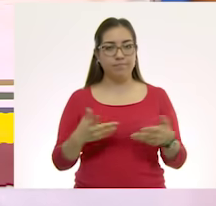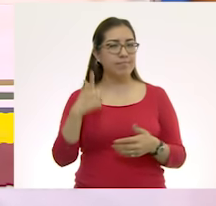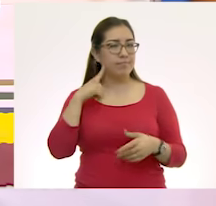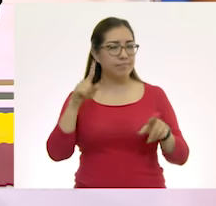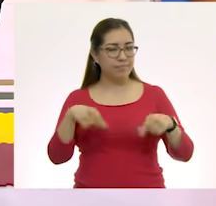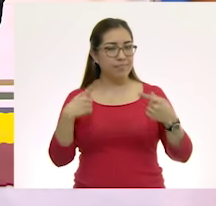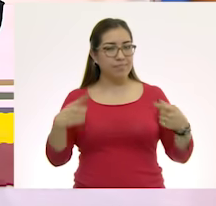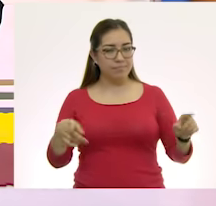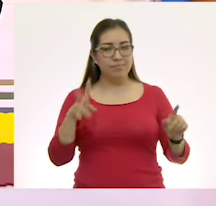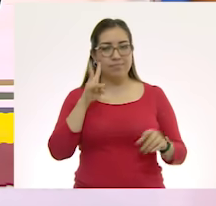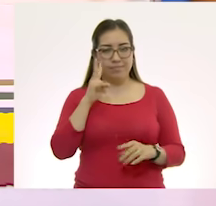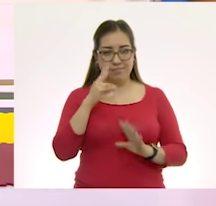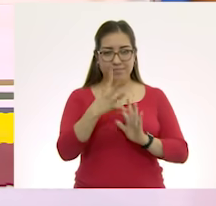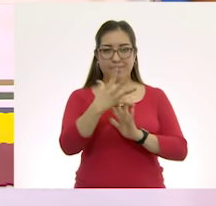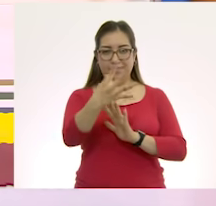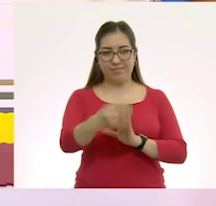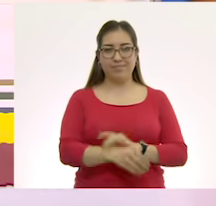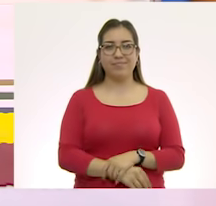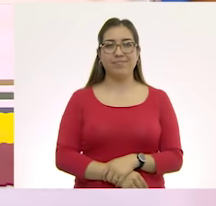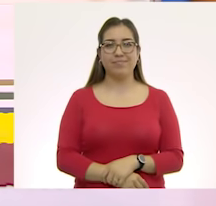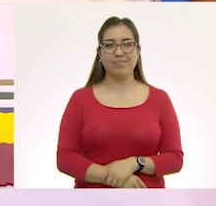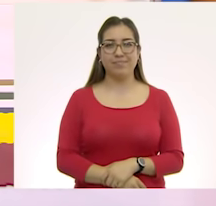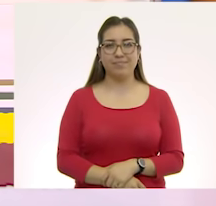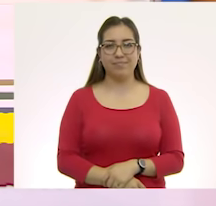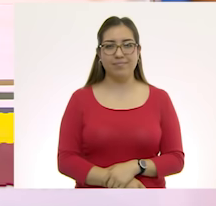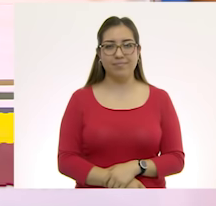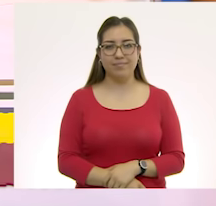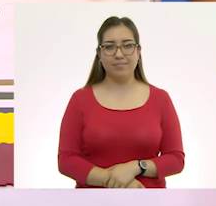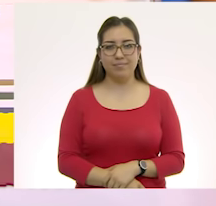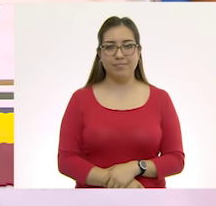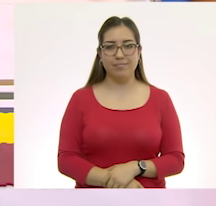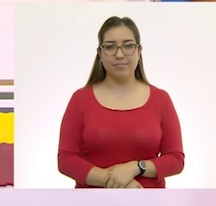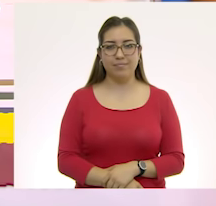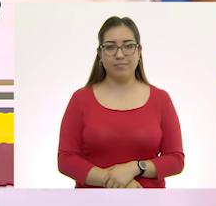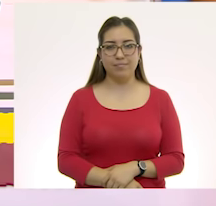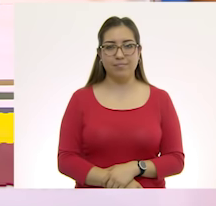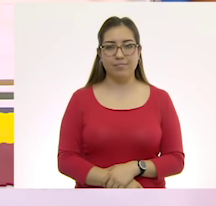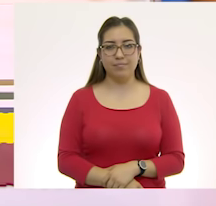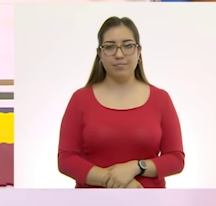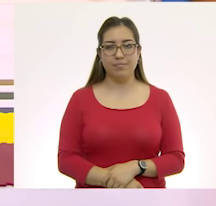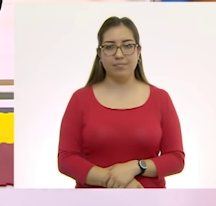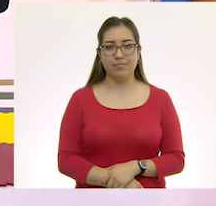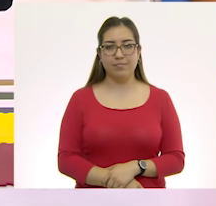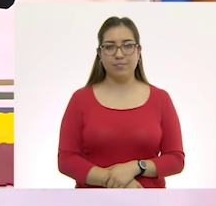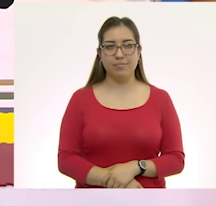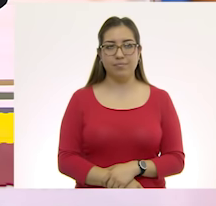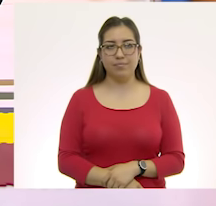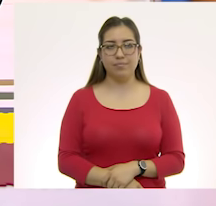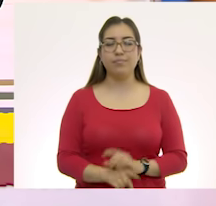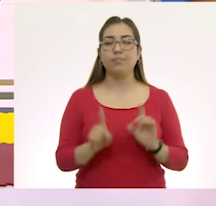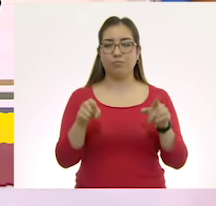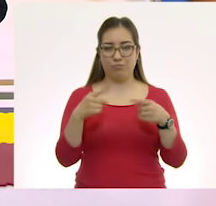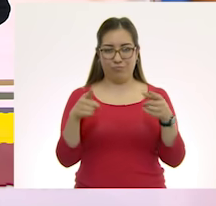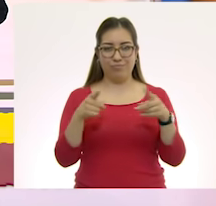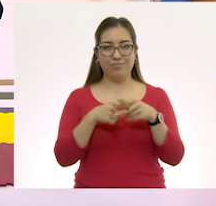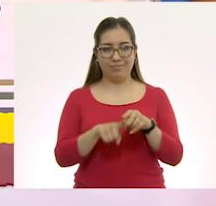música. A ver si nos sale. Vamos a ver si es cierto, atención. Allá en casita. Viene, maestro, la